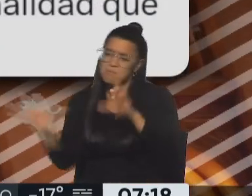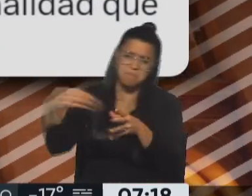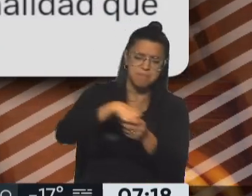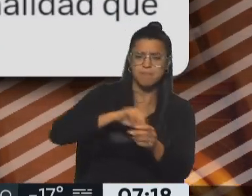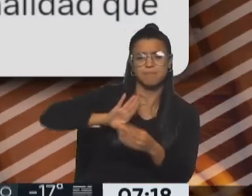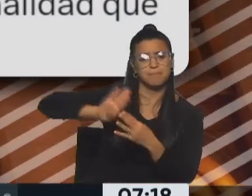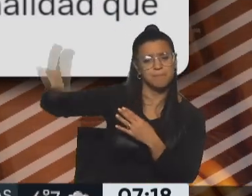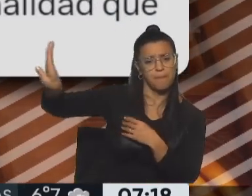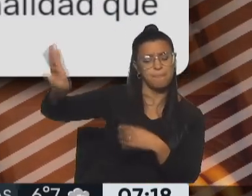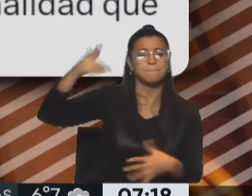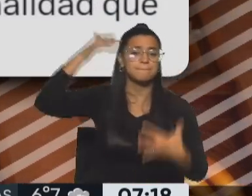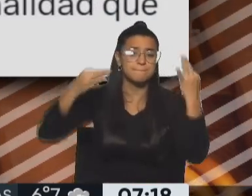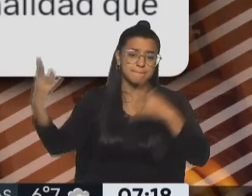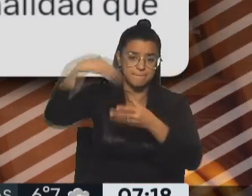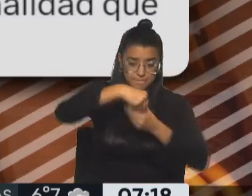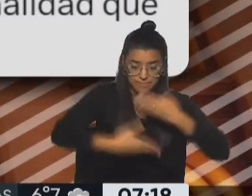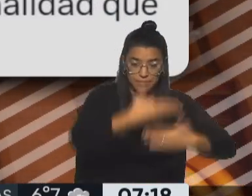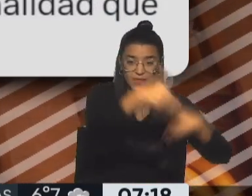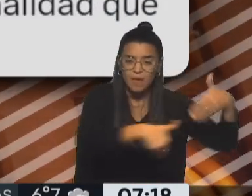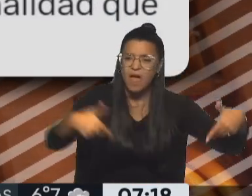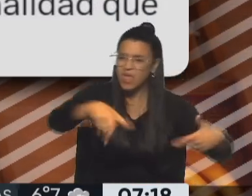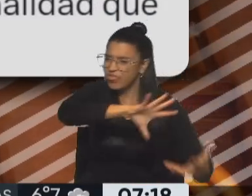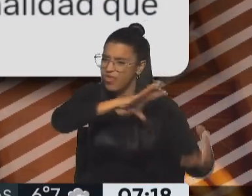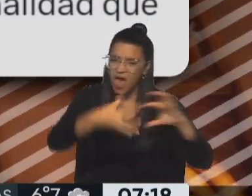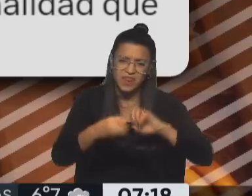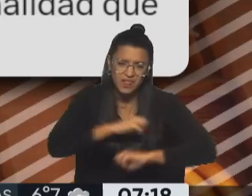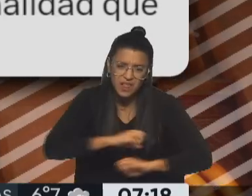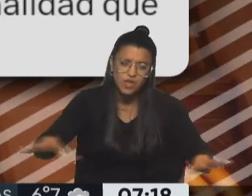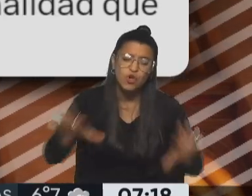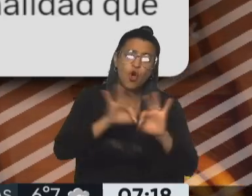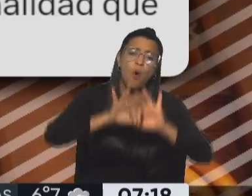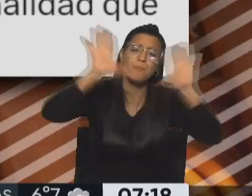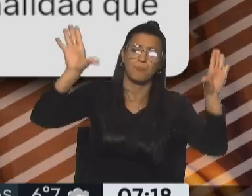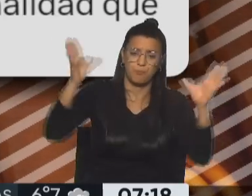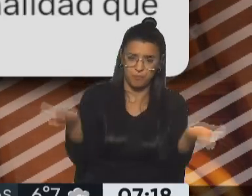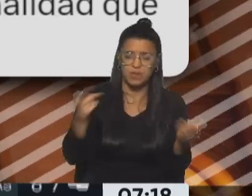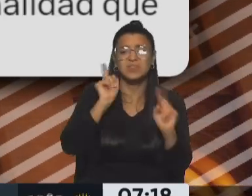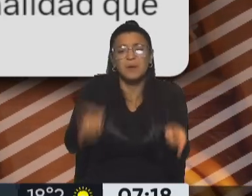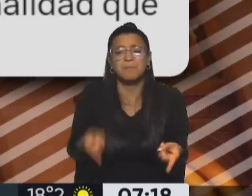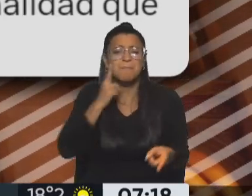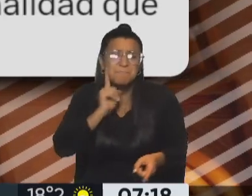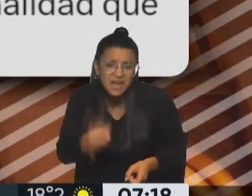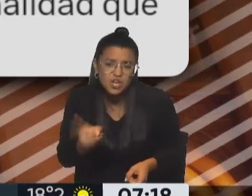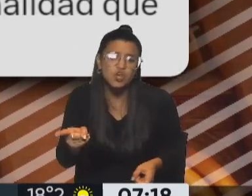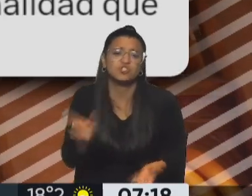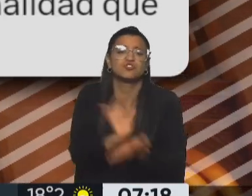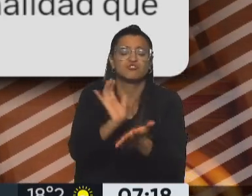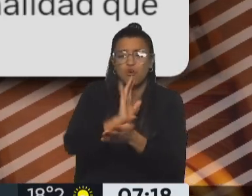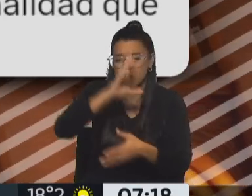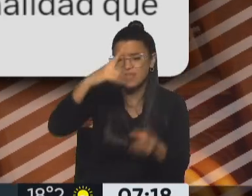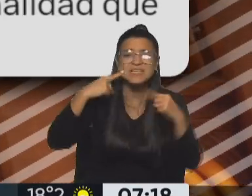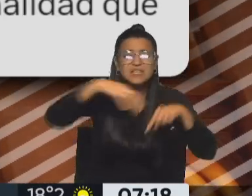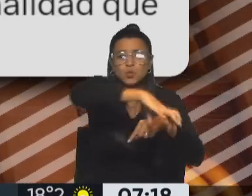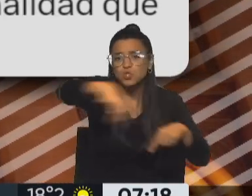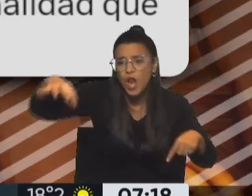tipo. La intromisión judicial en procesos electorales daña profundamente la convivencia democrática y altera peligrosamente la